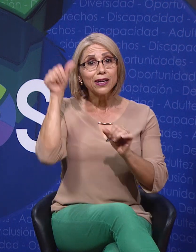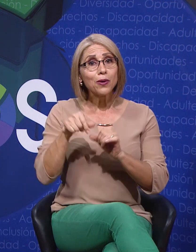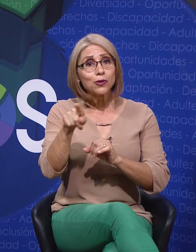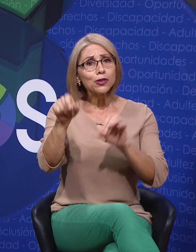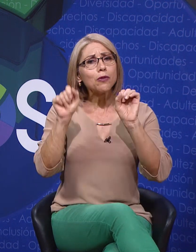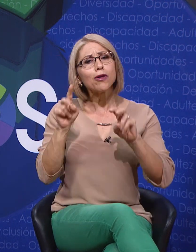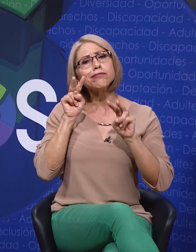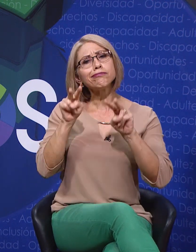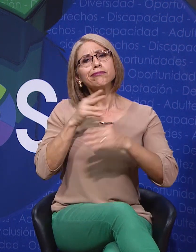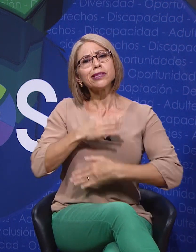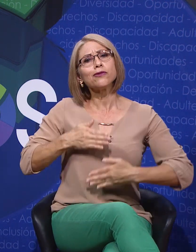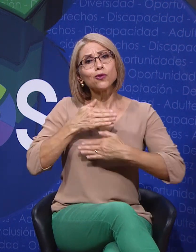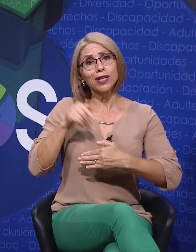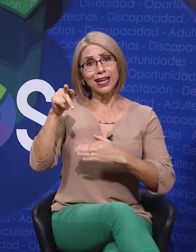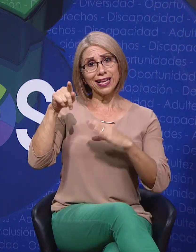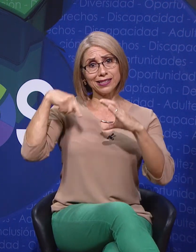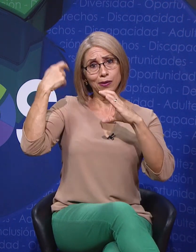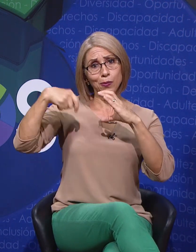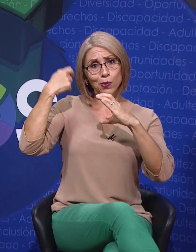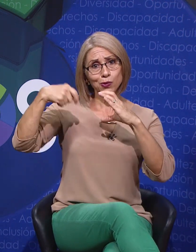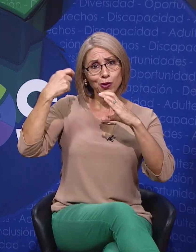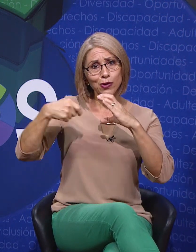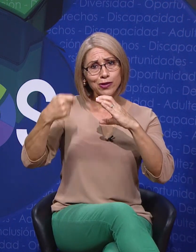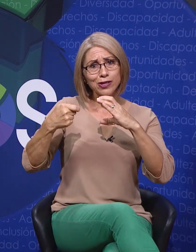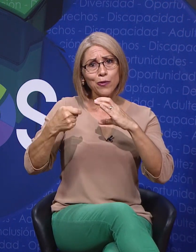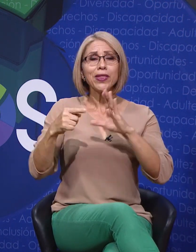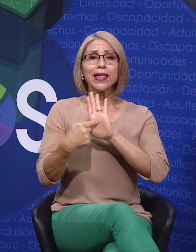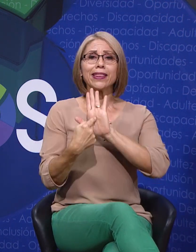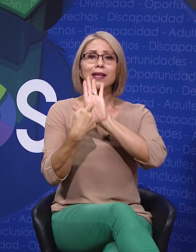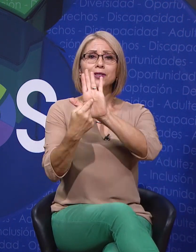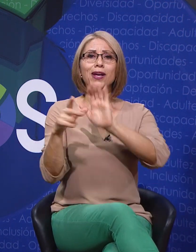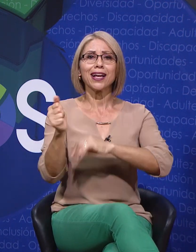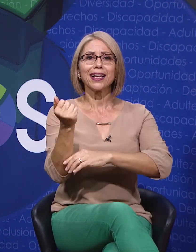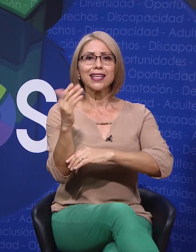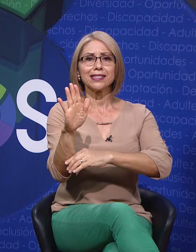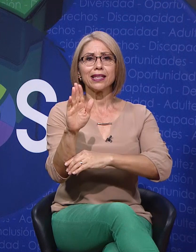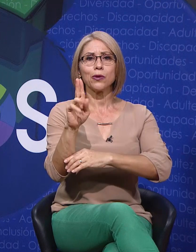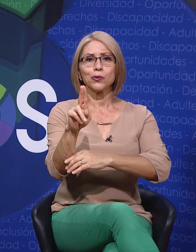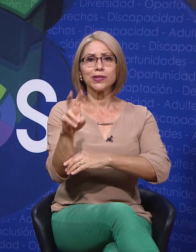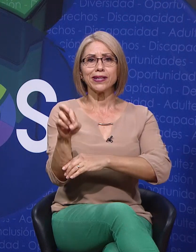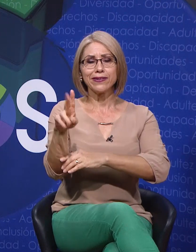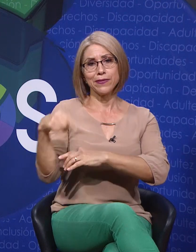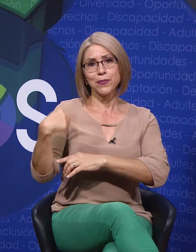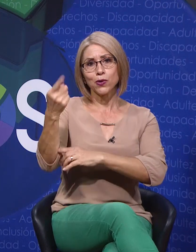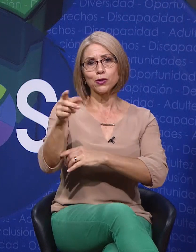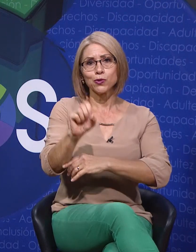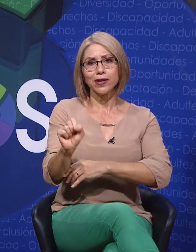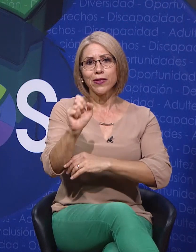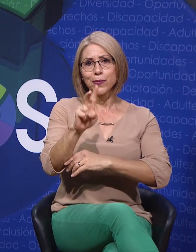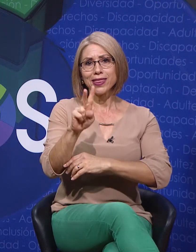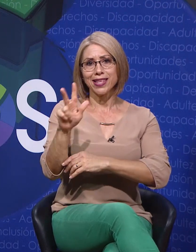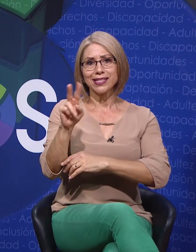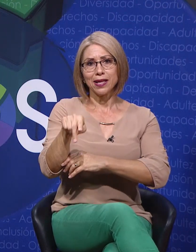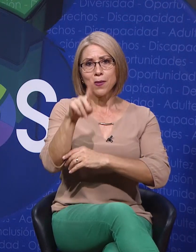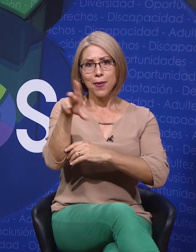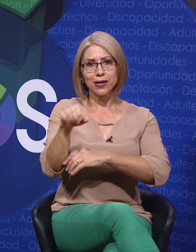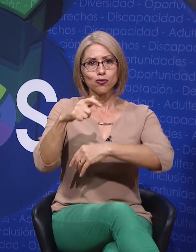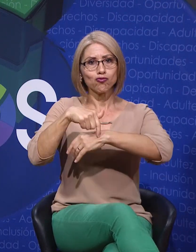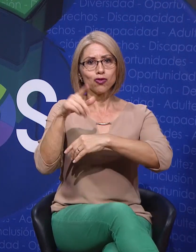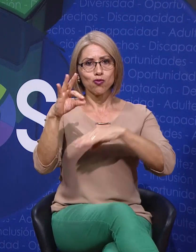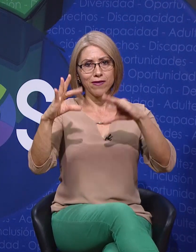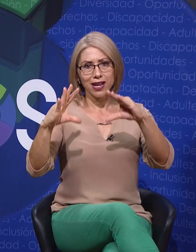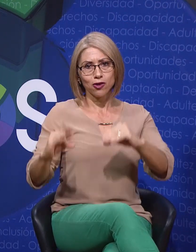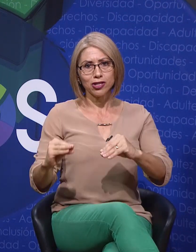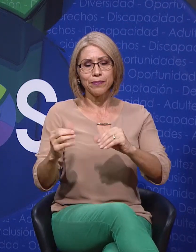Recuerde que usted puede disfrutar de esta producción audiovisual en la transmisión de Canal UCR el próximo sábado 23 de marzo a las 9 de